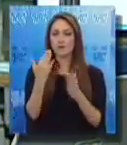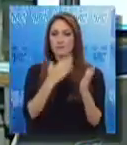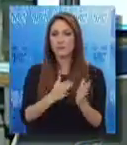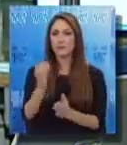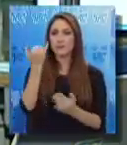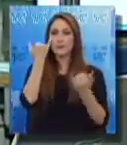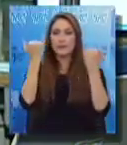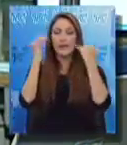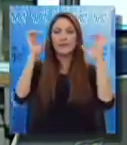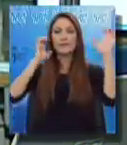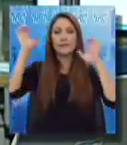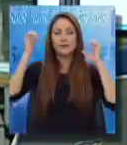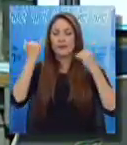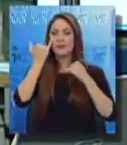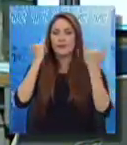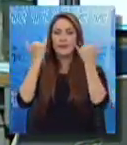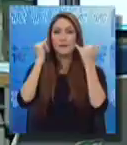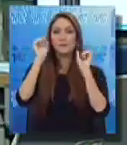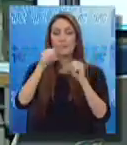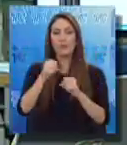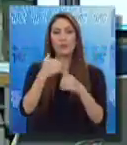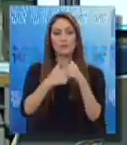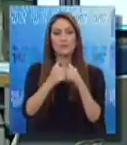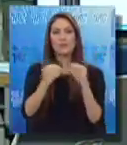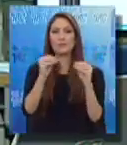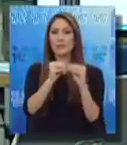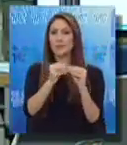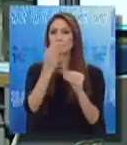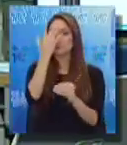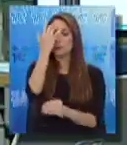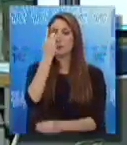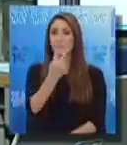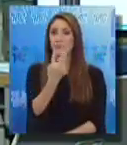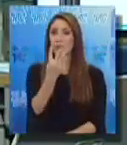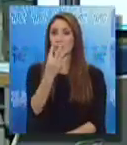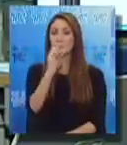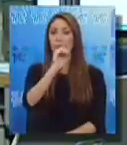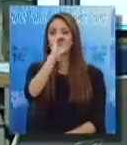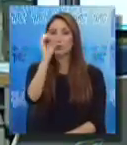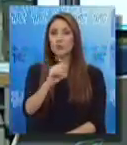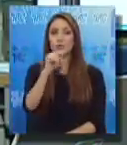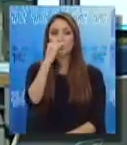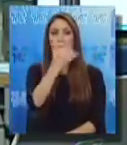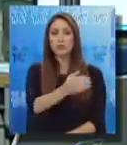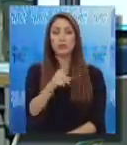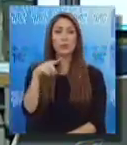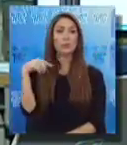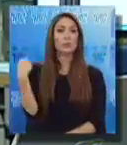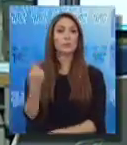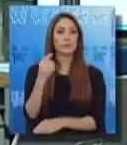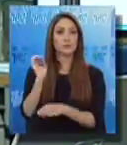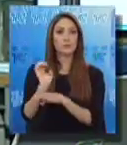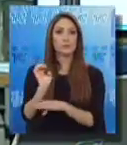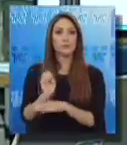de salud y educación para enfrentar este problema que afecta aún a un 24% de infantes de todo el país.